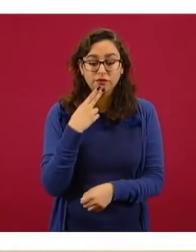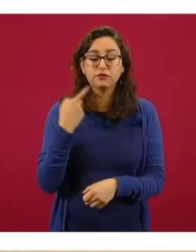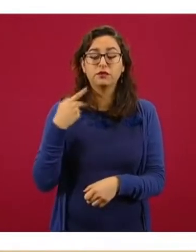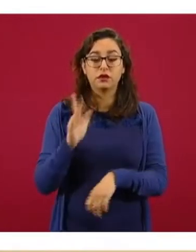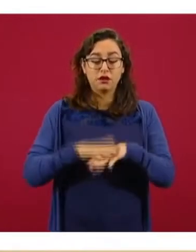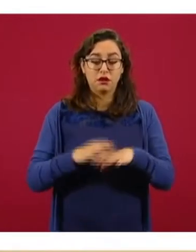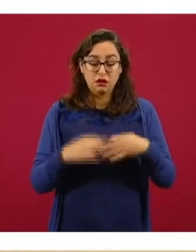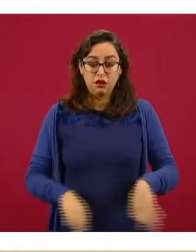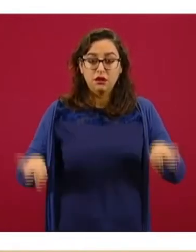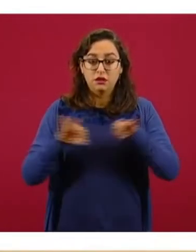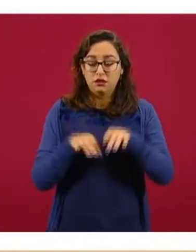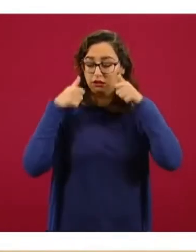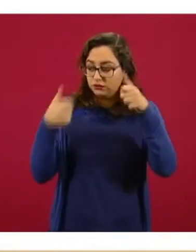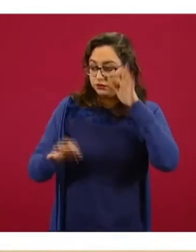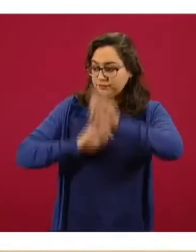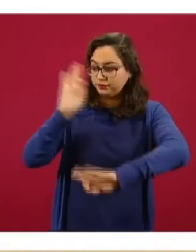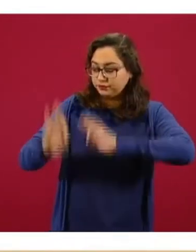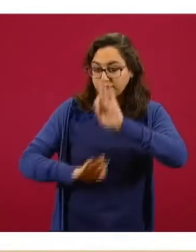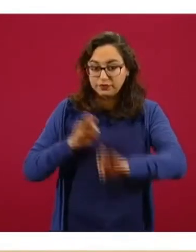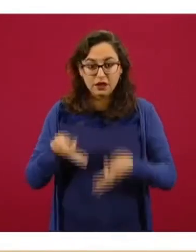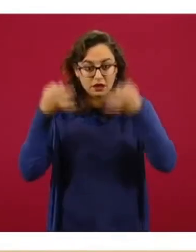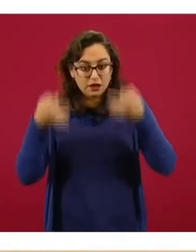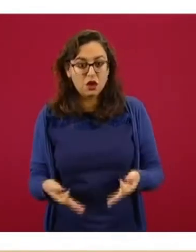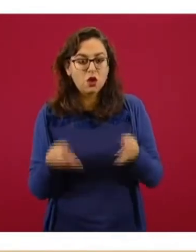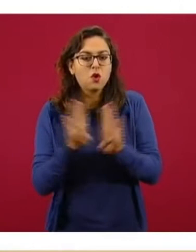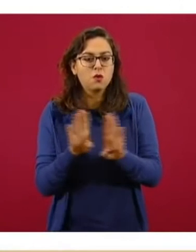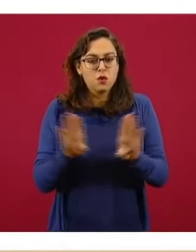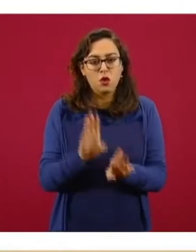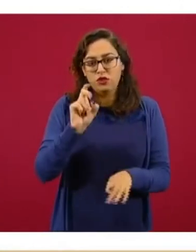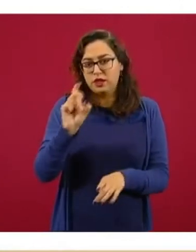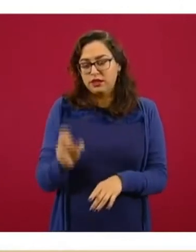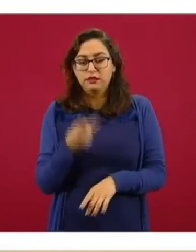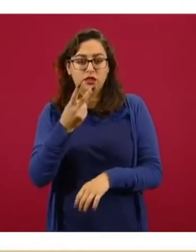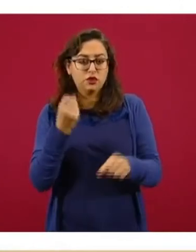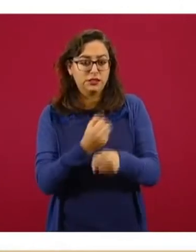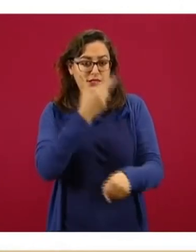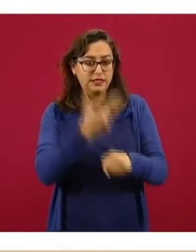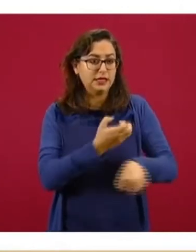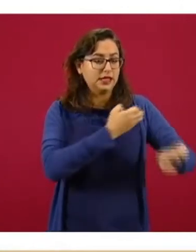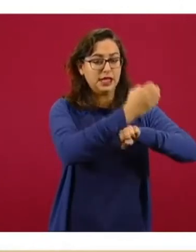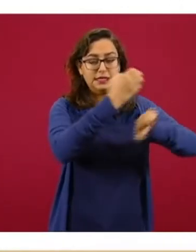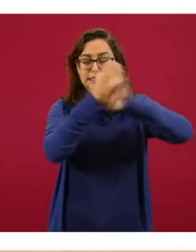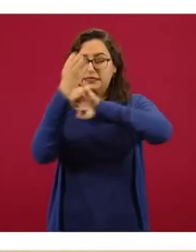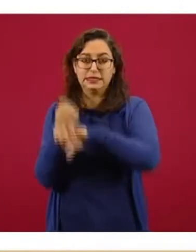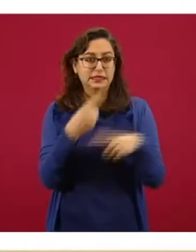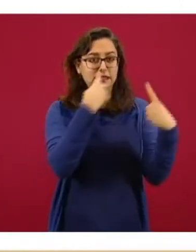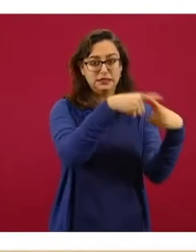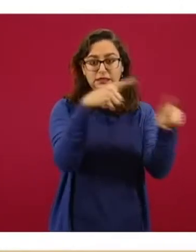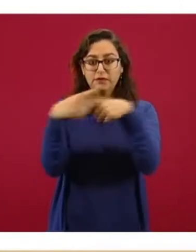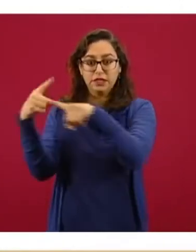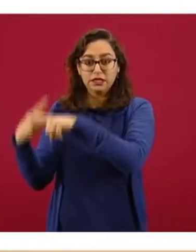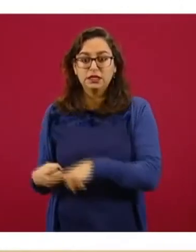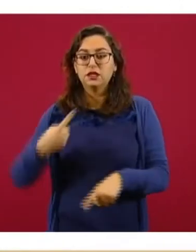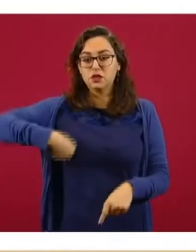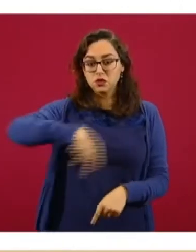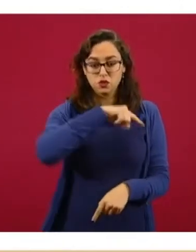calidad de atención, analizamos conjuntamente con las 32 secretarías estatales de salud cómo